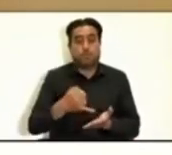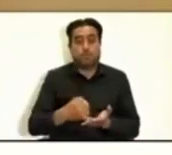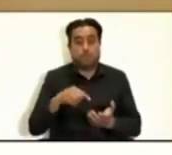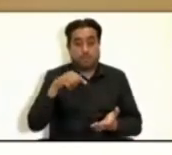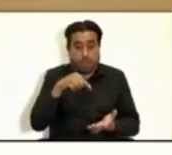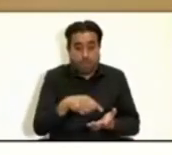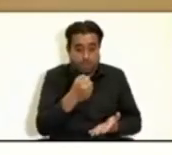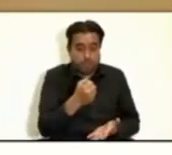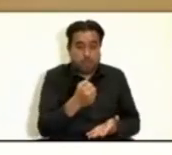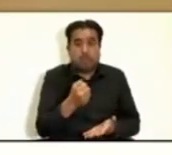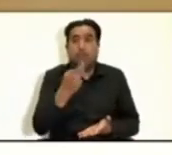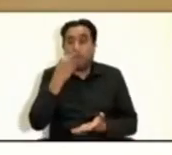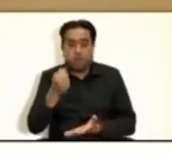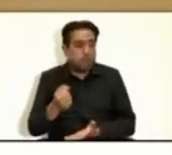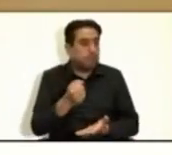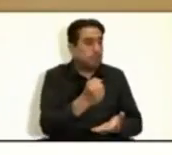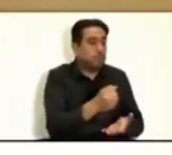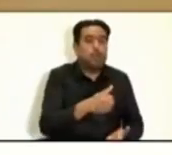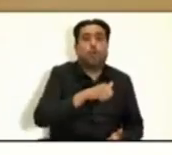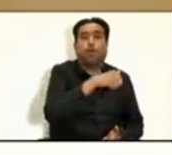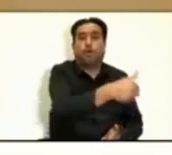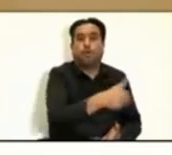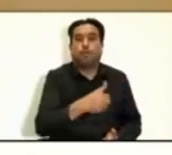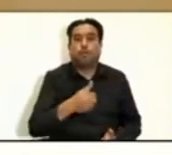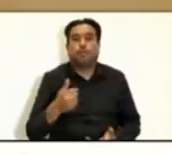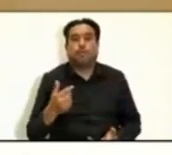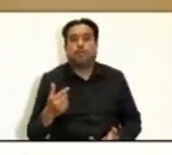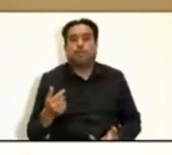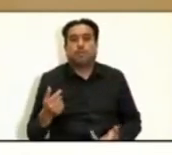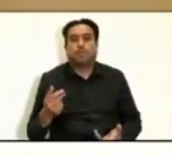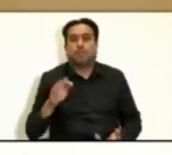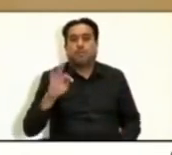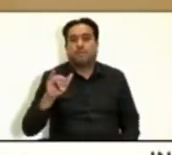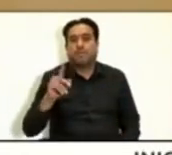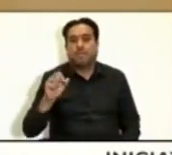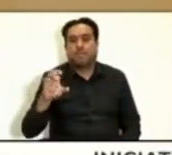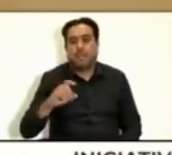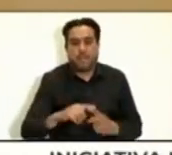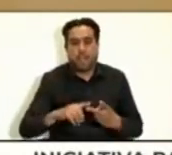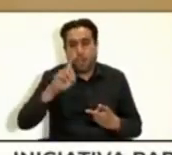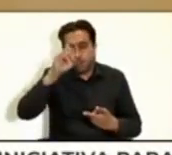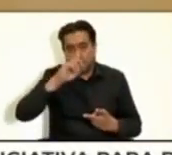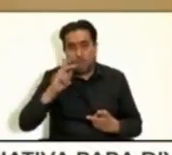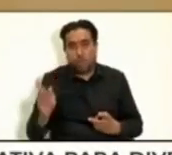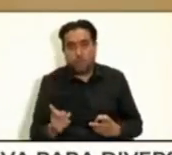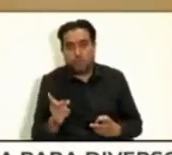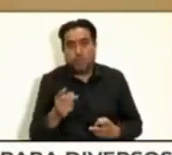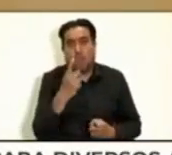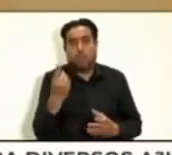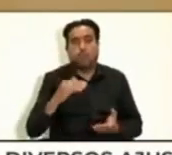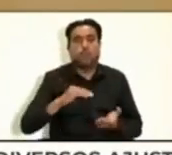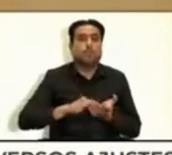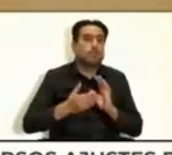que en vez de financiar fideicomisos opacos como el cdc o consejos consultivos discrecionales para